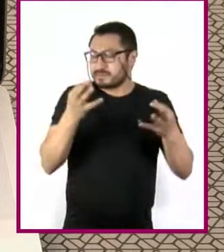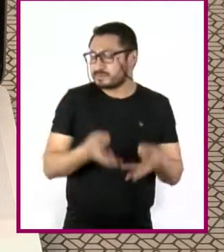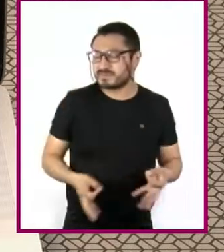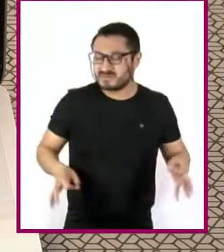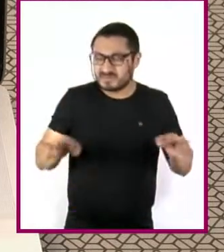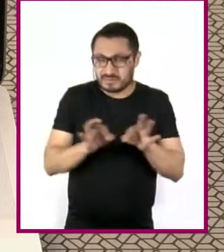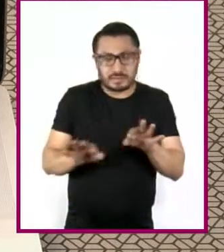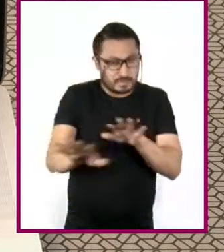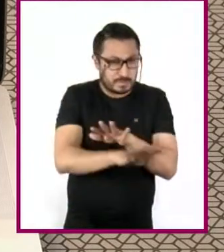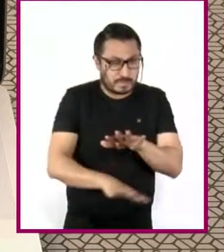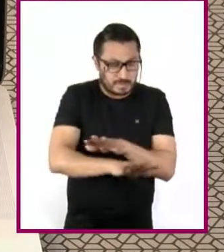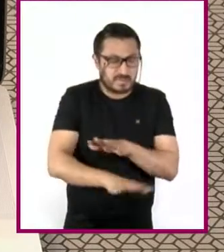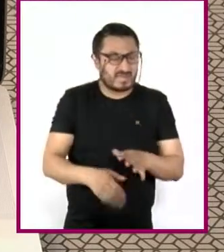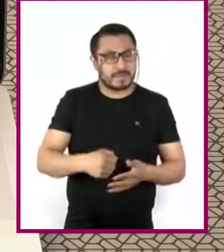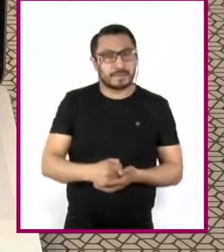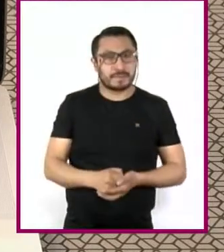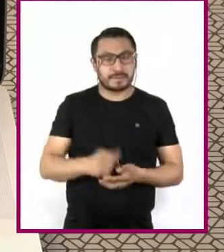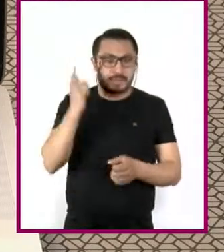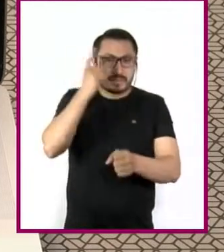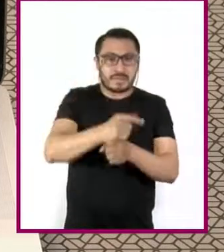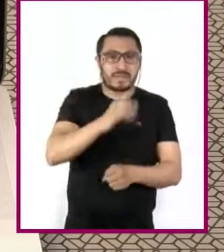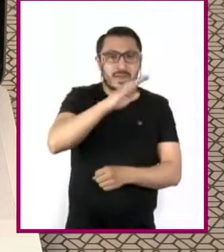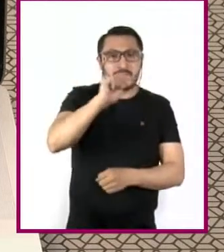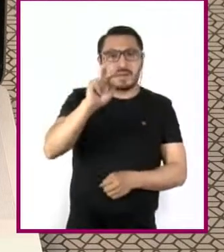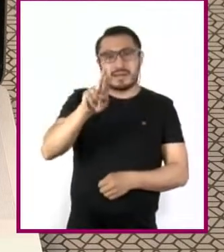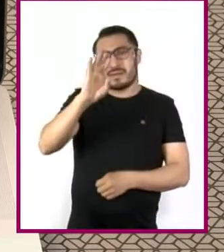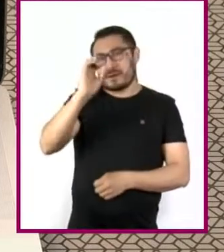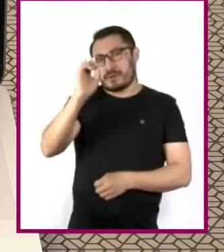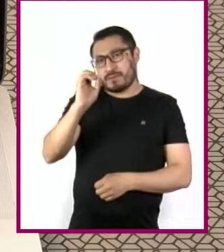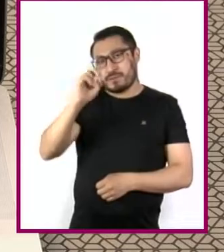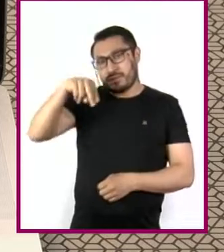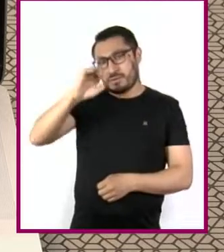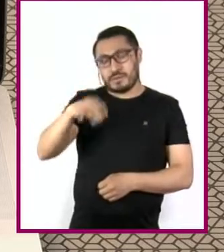fundamentado es el descubrimiento del carbono 14